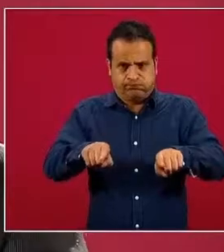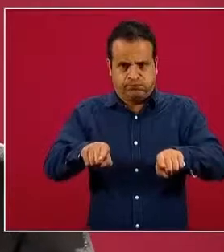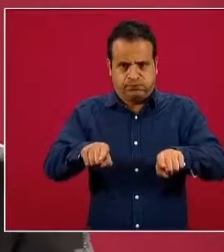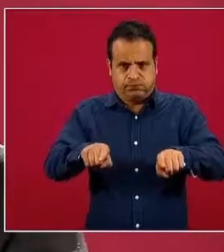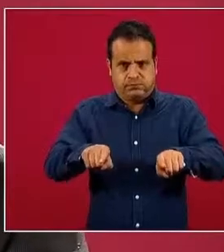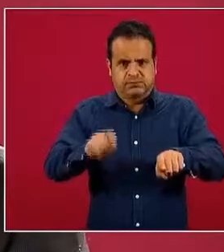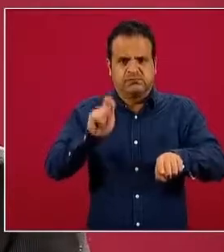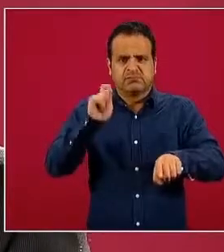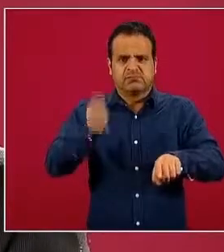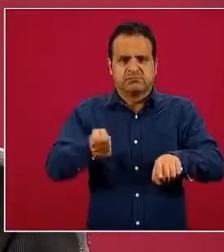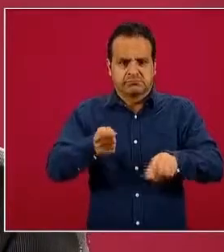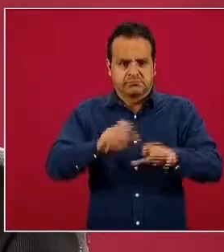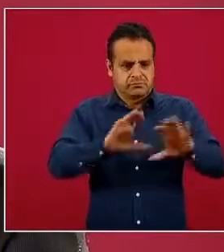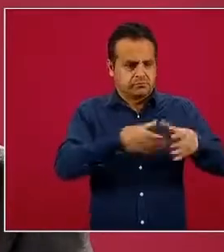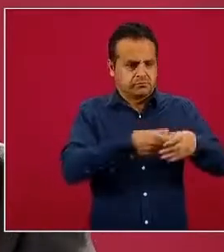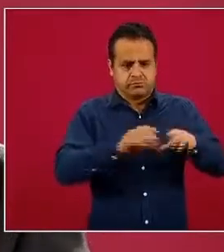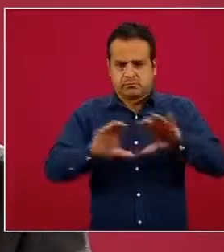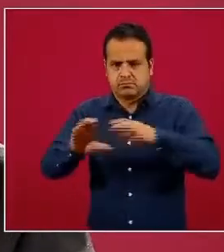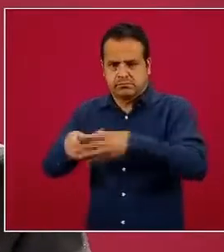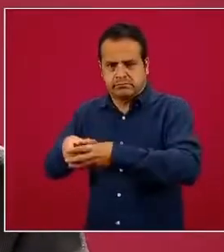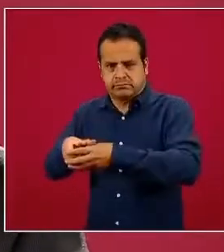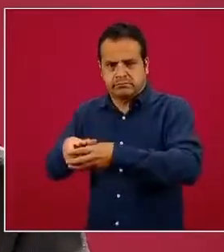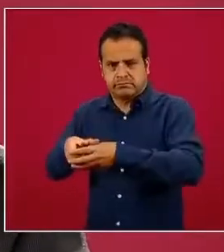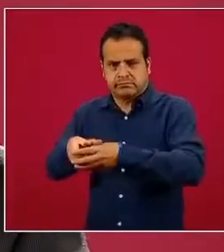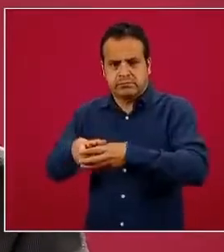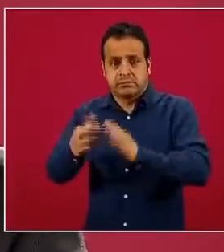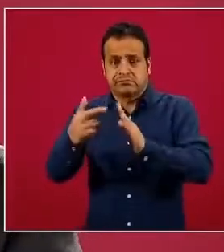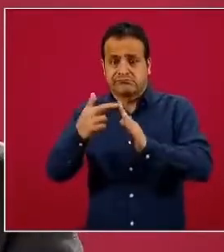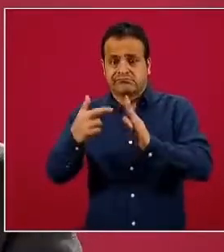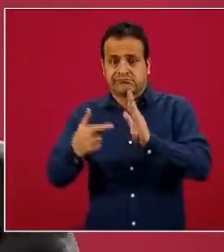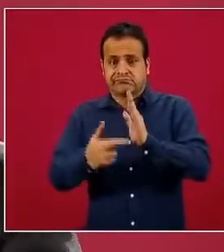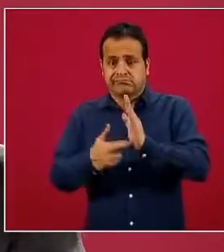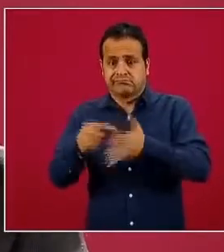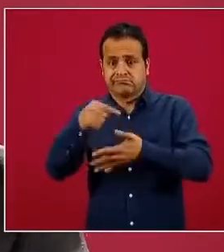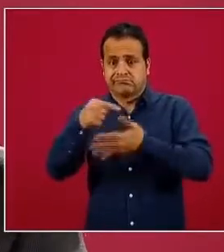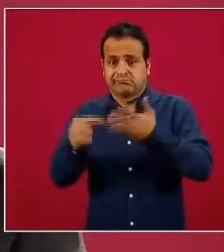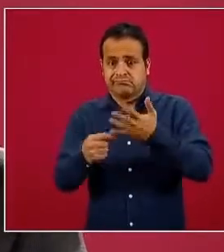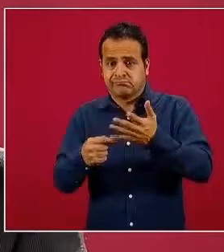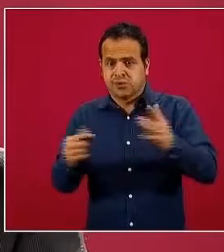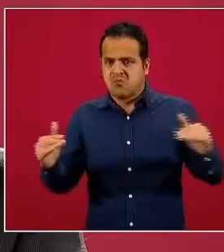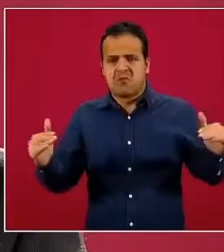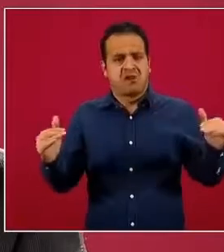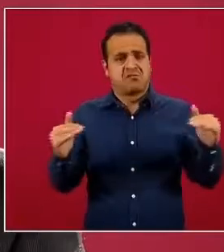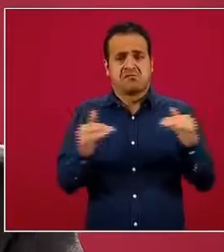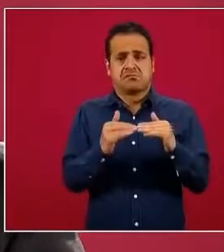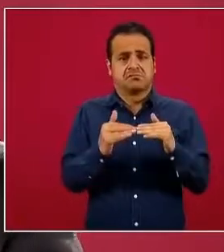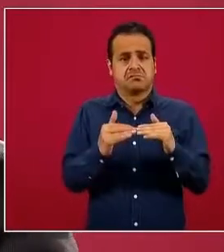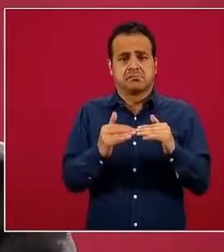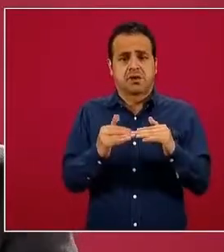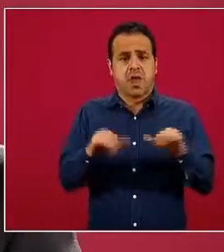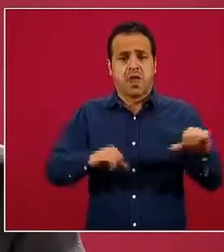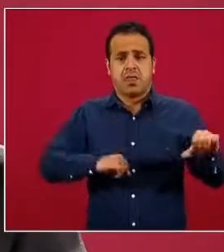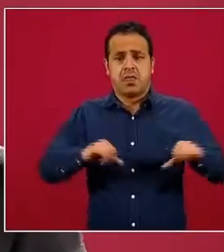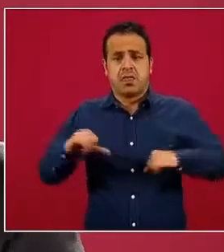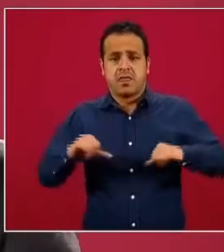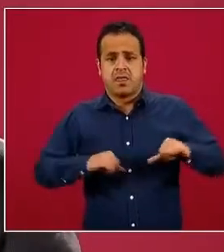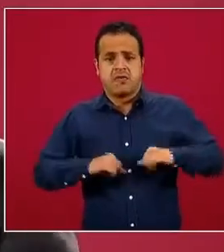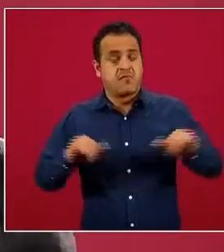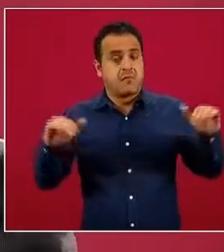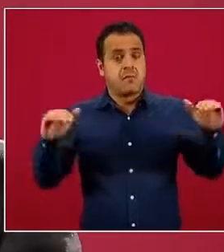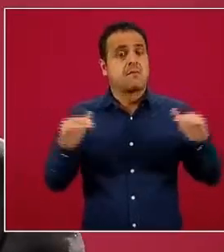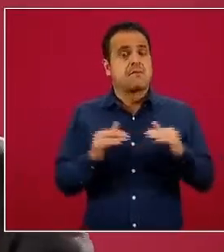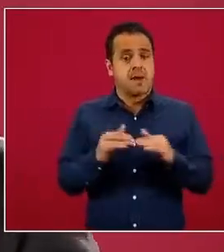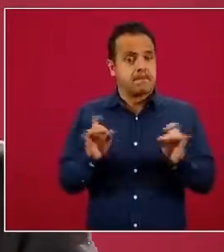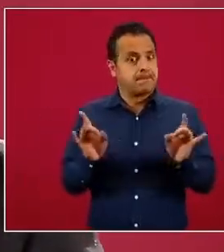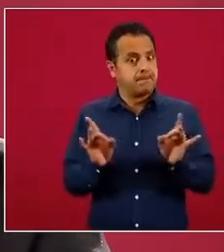comunidades técnicas de la salud pública se intercambien información, que sincronicen sus procedimientos, que los armonicen, que